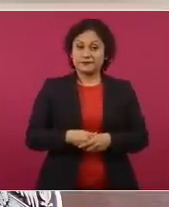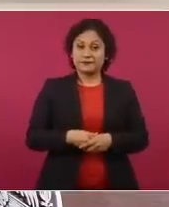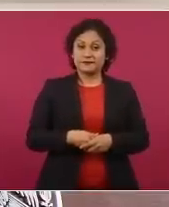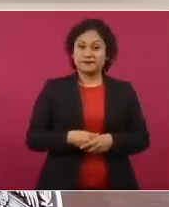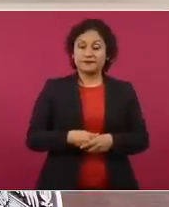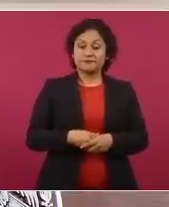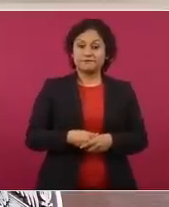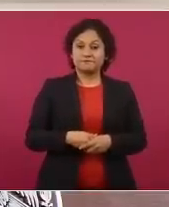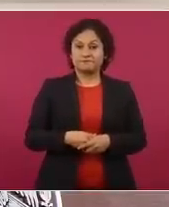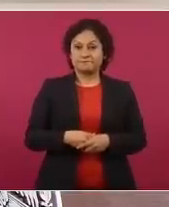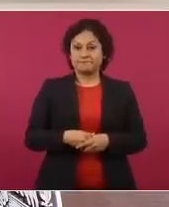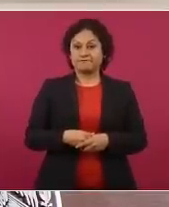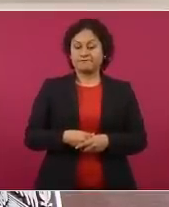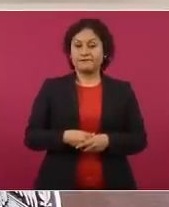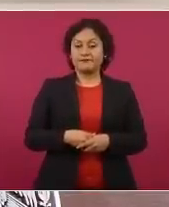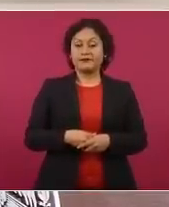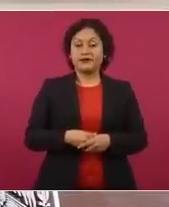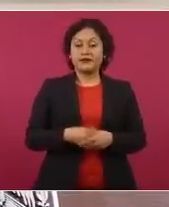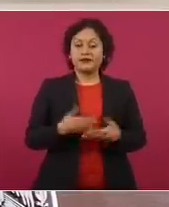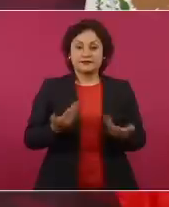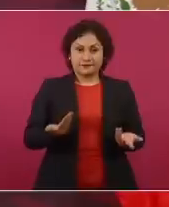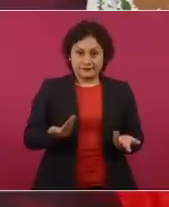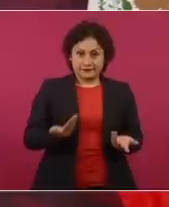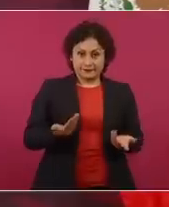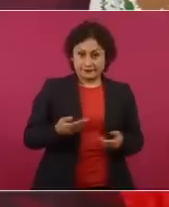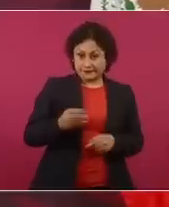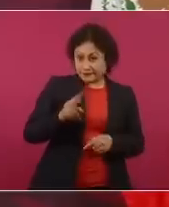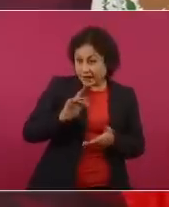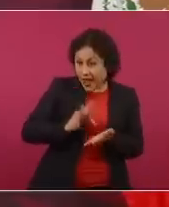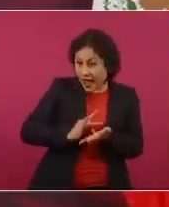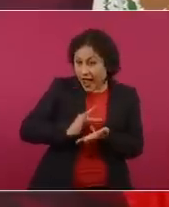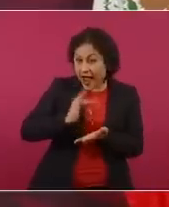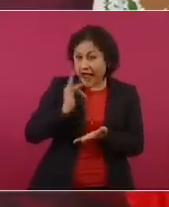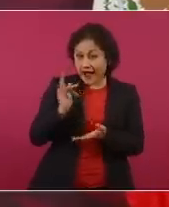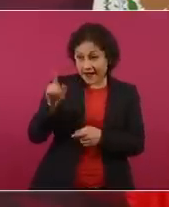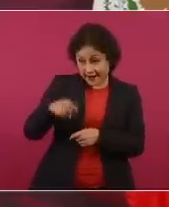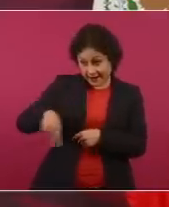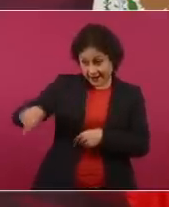y no es por transparencia, ¿eh? Esos